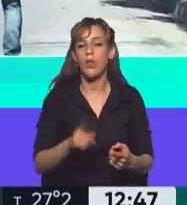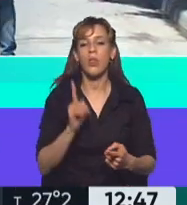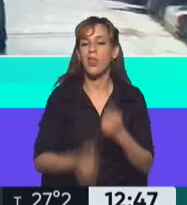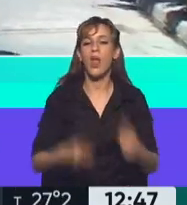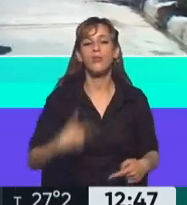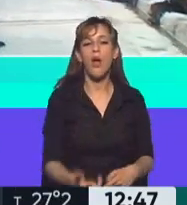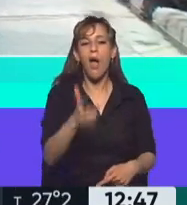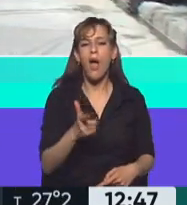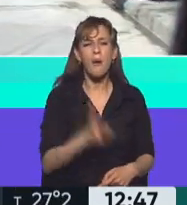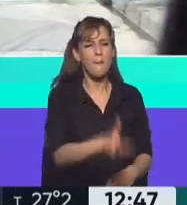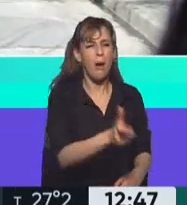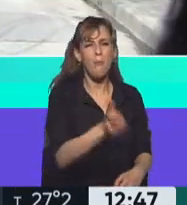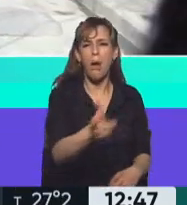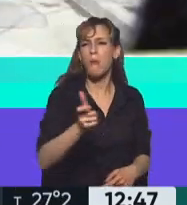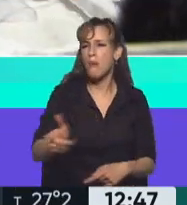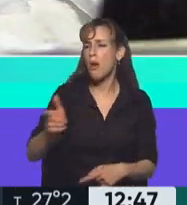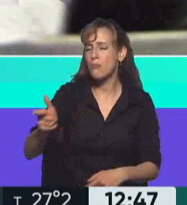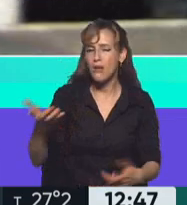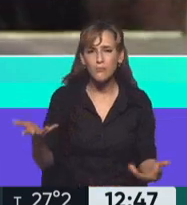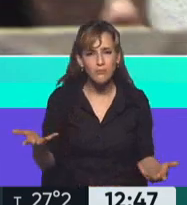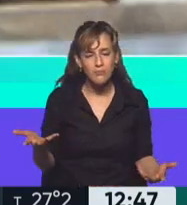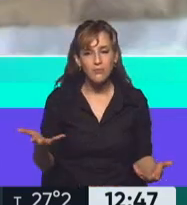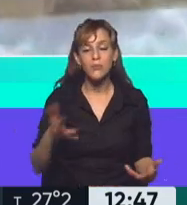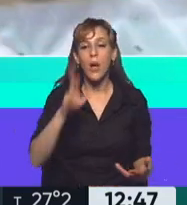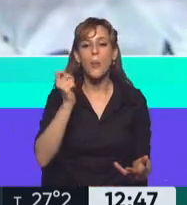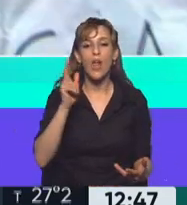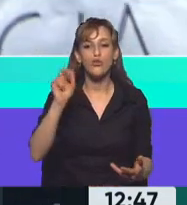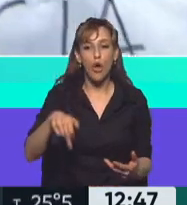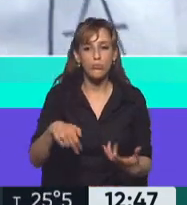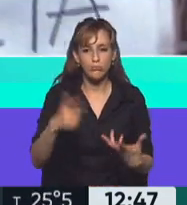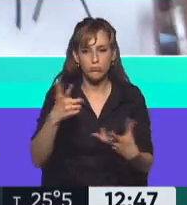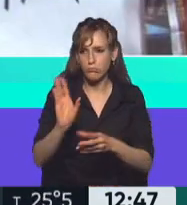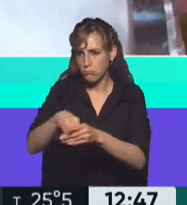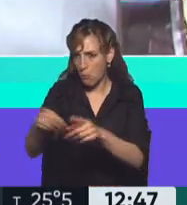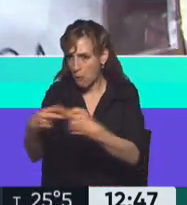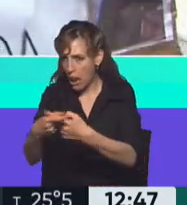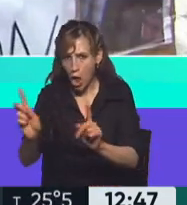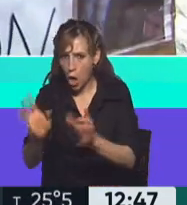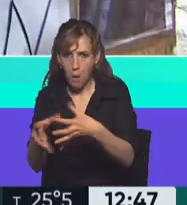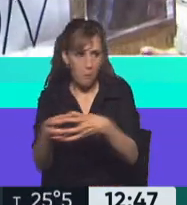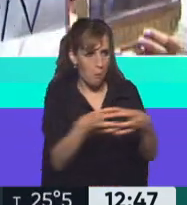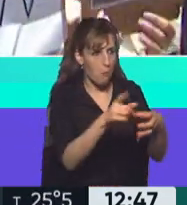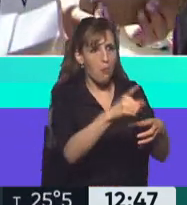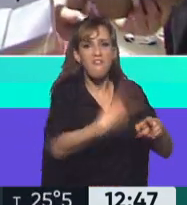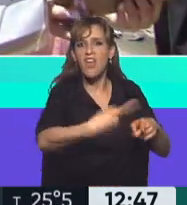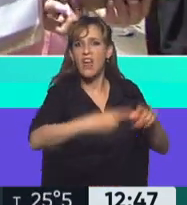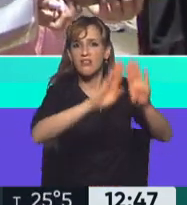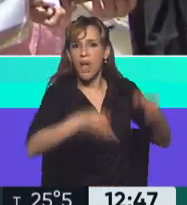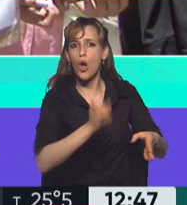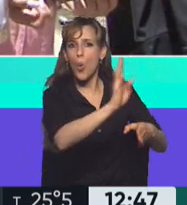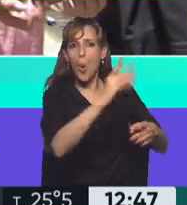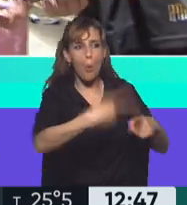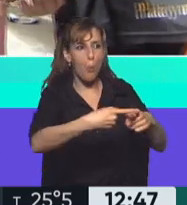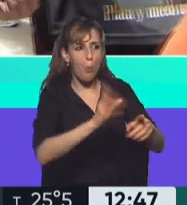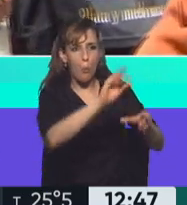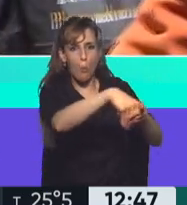el arma de fuego y empezó a disparar. Brandon ni siquiera estaba involucrado en esta pelea, él estaba en la fiesta, él estaba recaudando fondos para este club. Pero lo